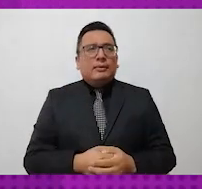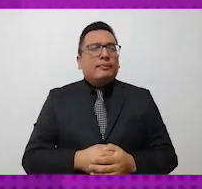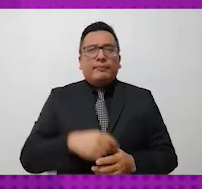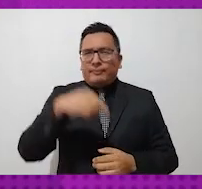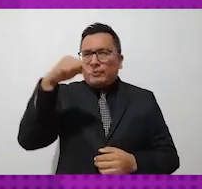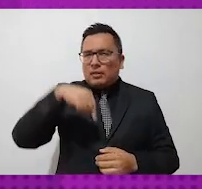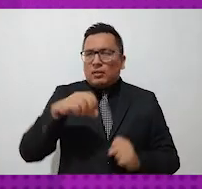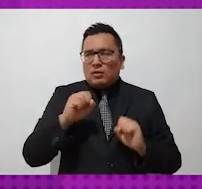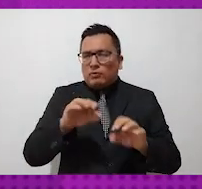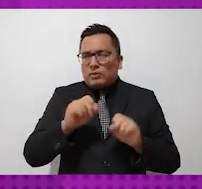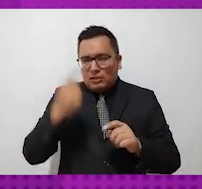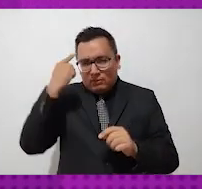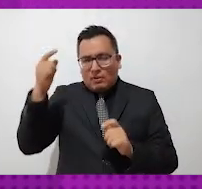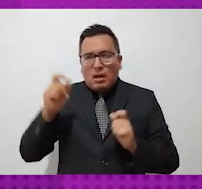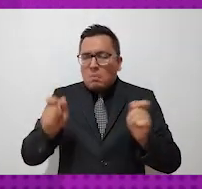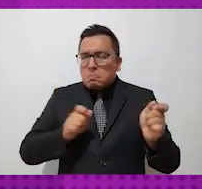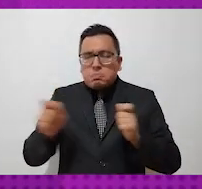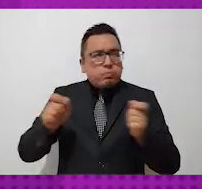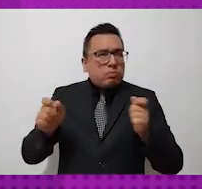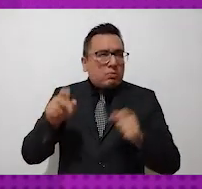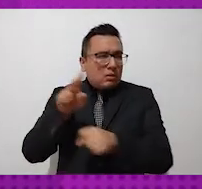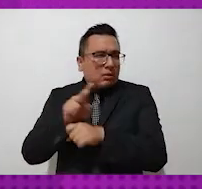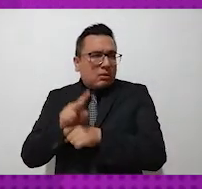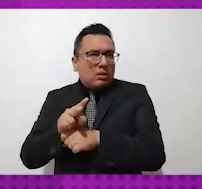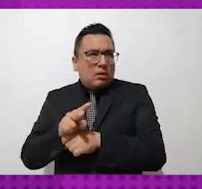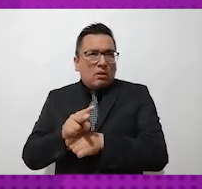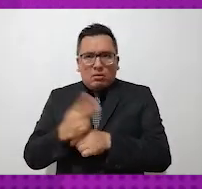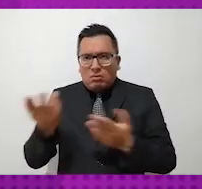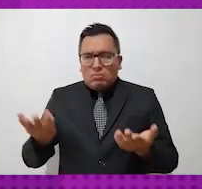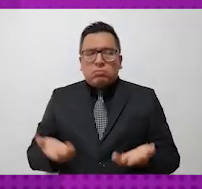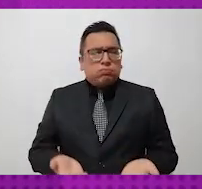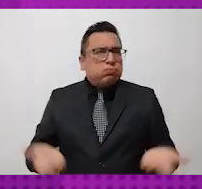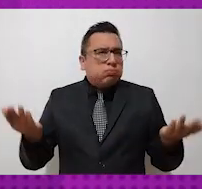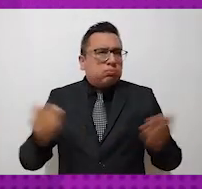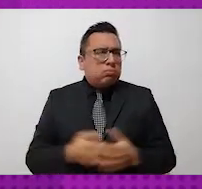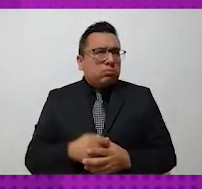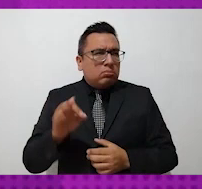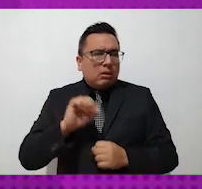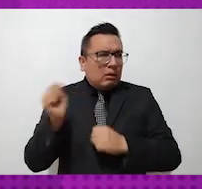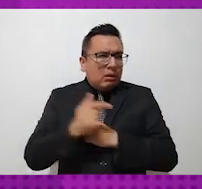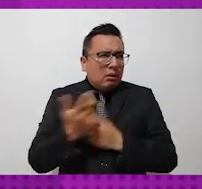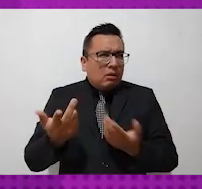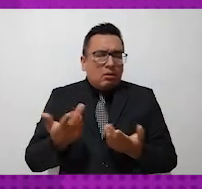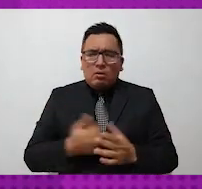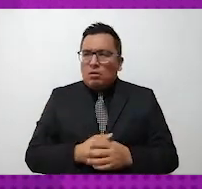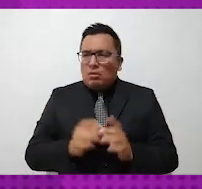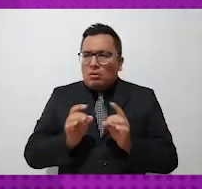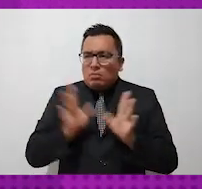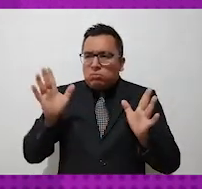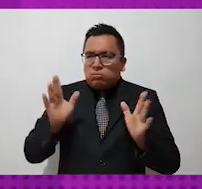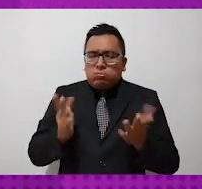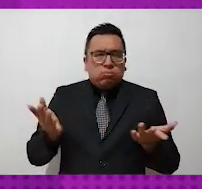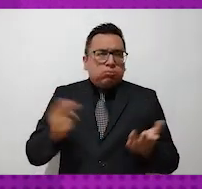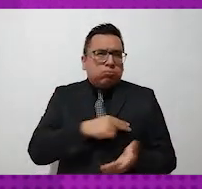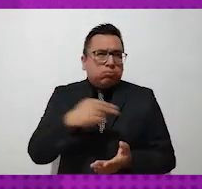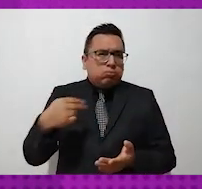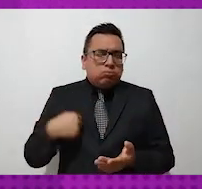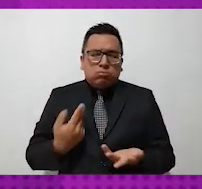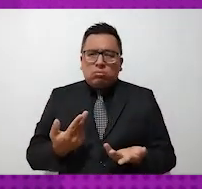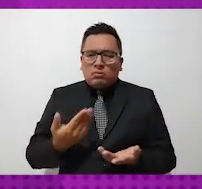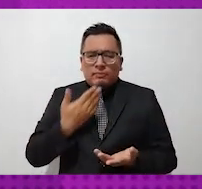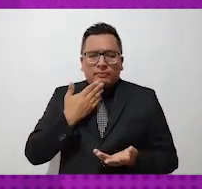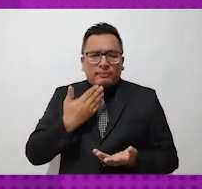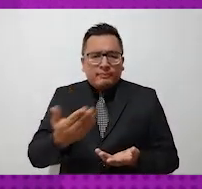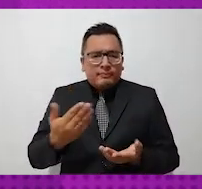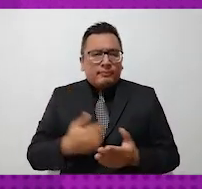para cualquier duda. Si en determinado momento es algo que nos compete o no nos compete, también la